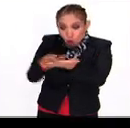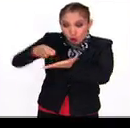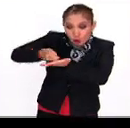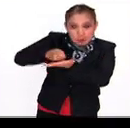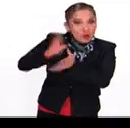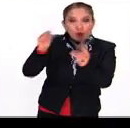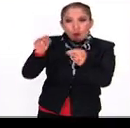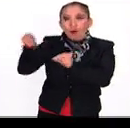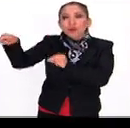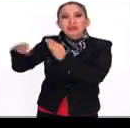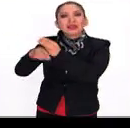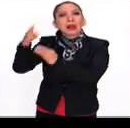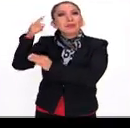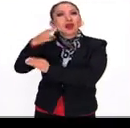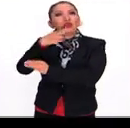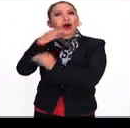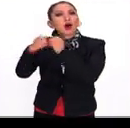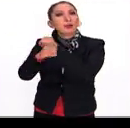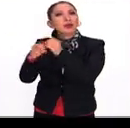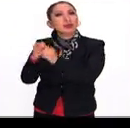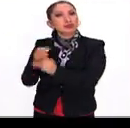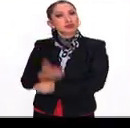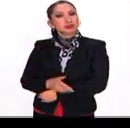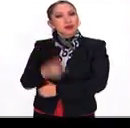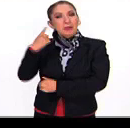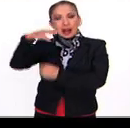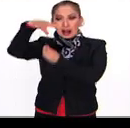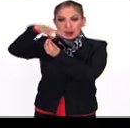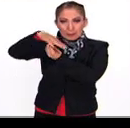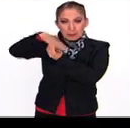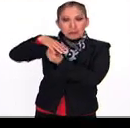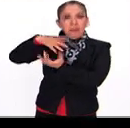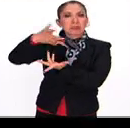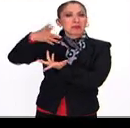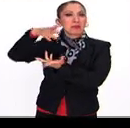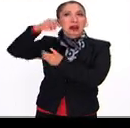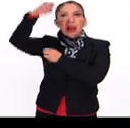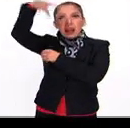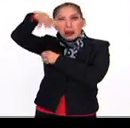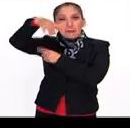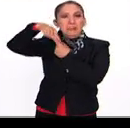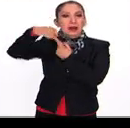para objetos, para lámparas, para paredes,